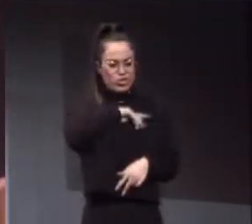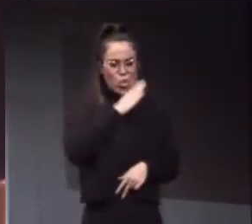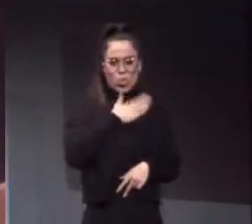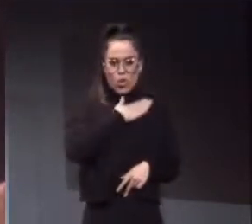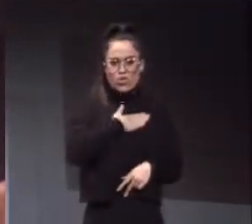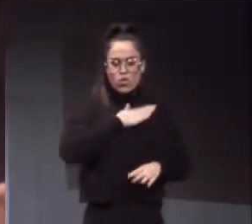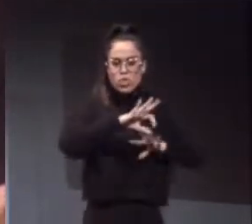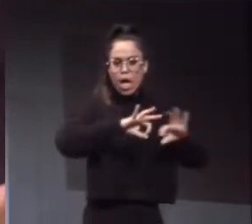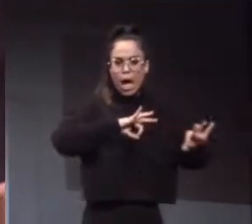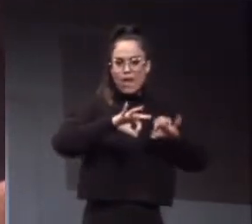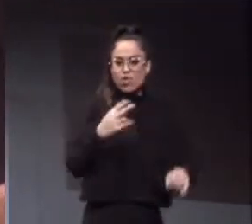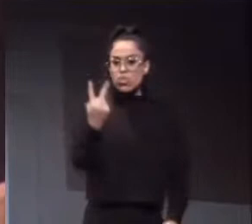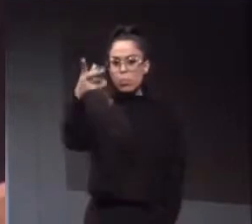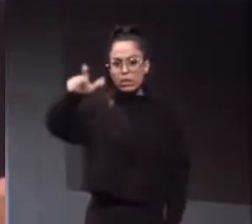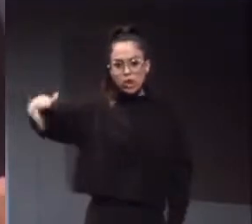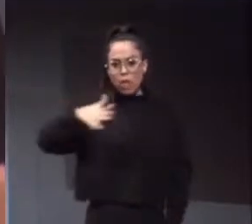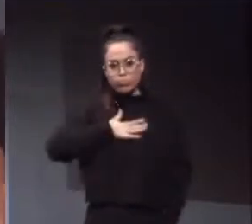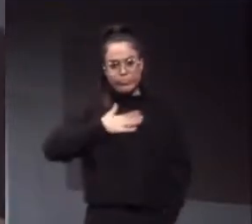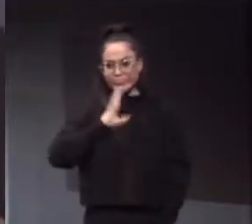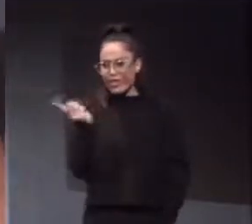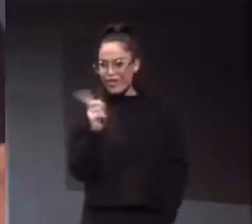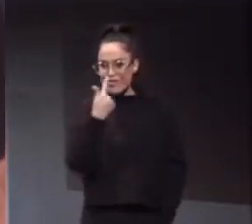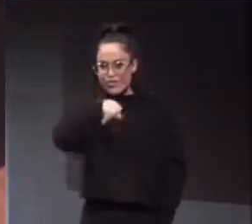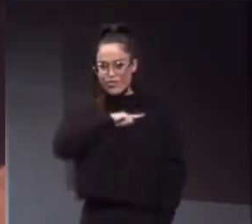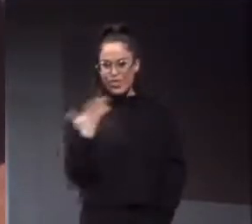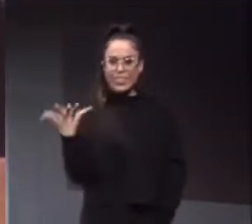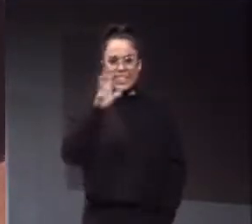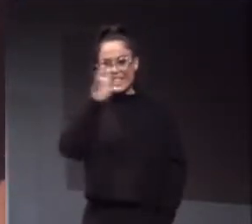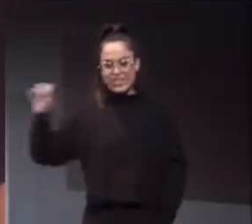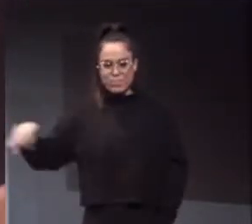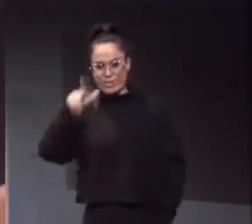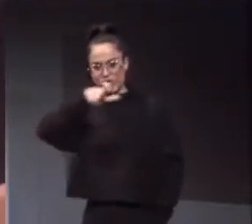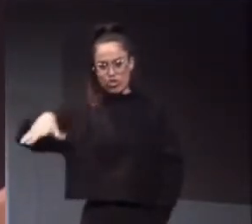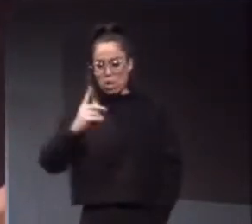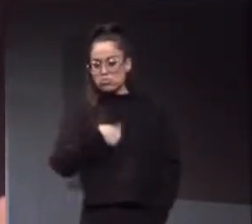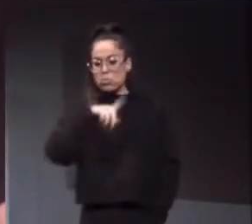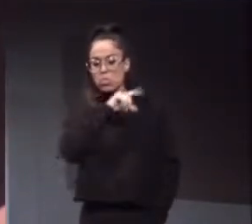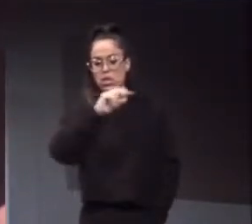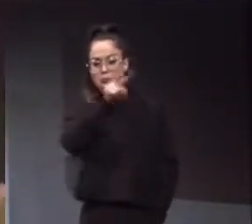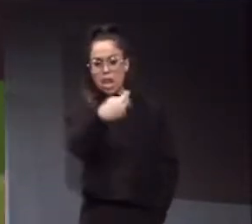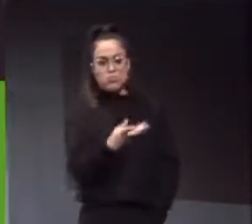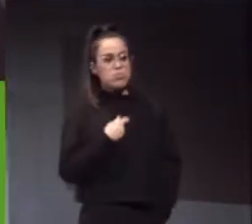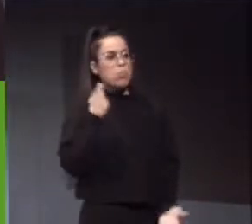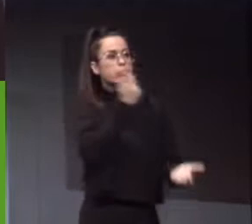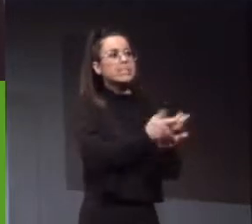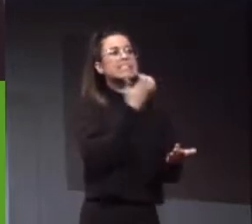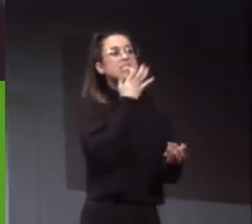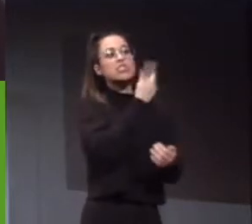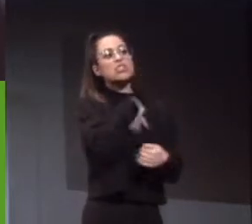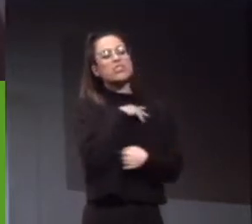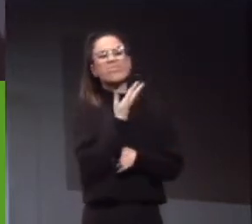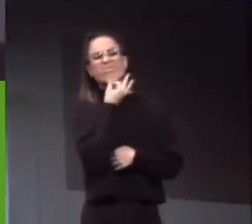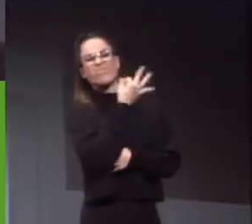ni de dos sino de 525 hemos puesto cien euros y que si un día nos aburrimos no lo devuelven con total seguridad